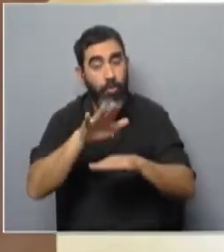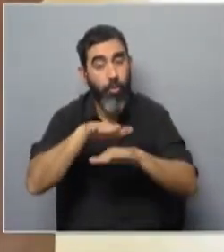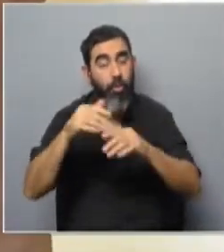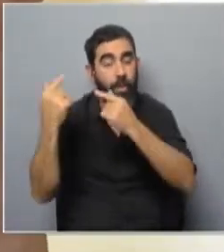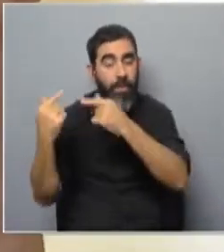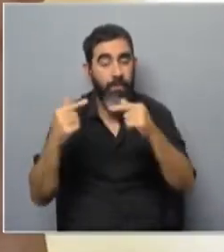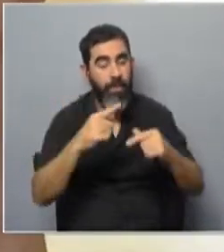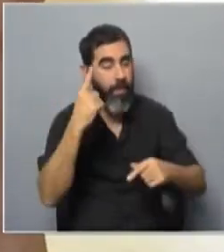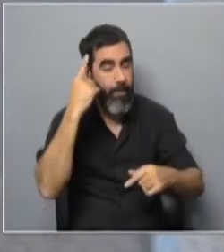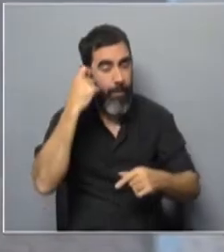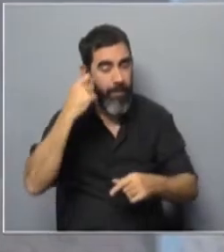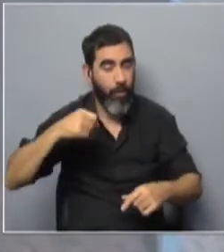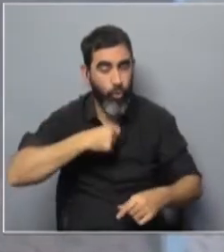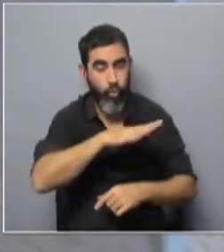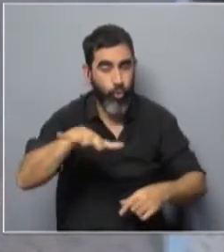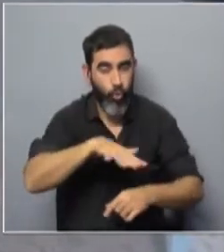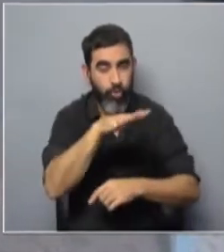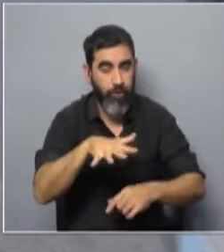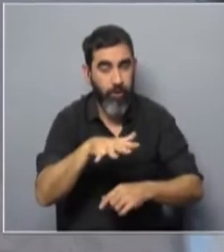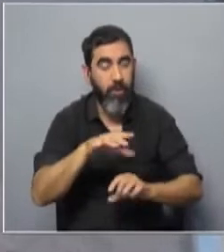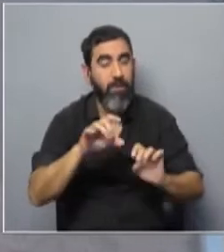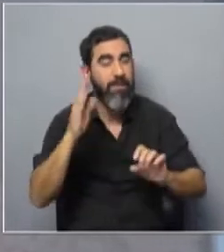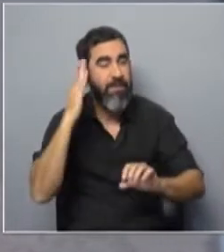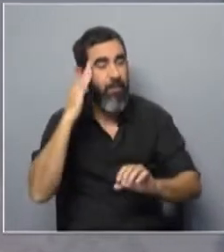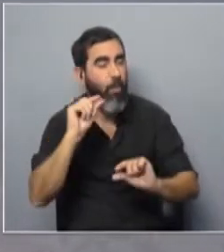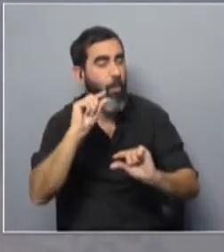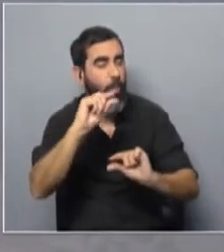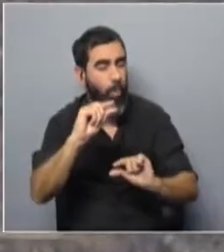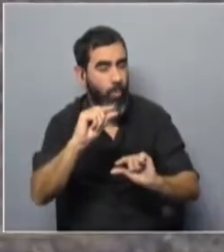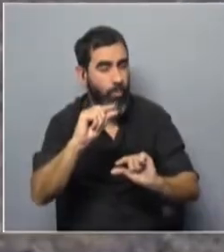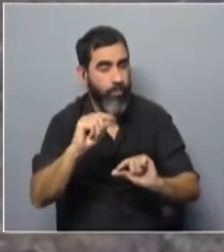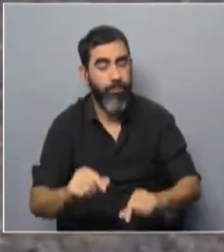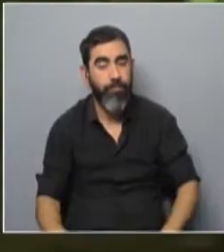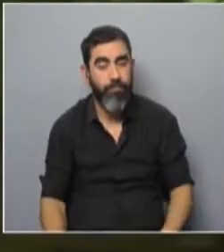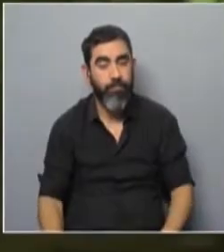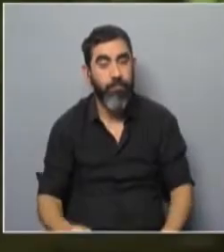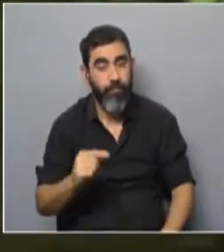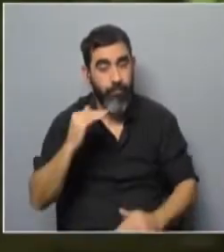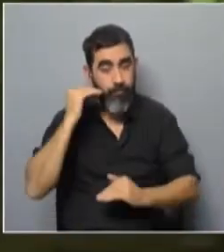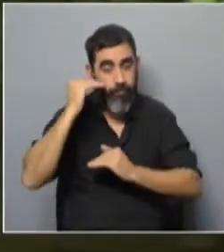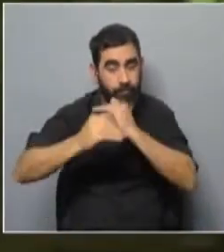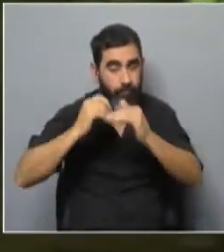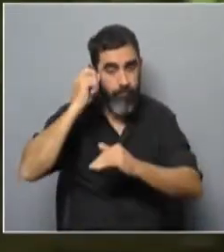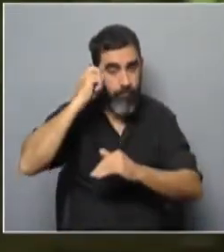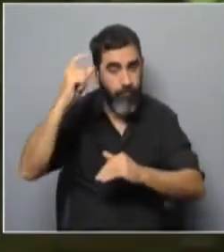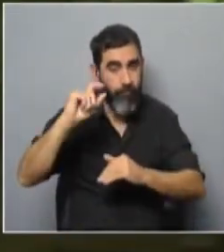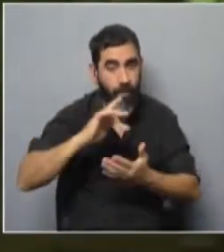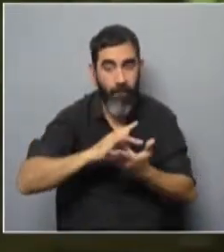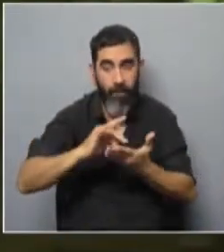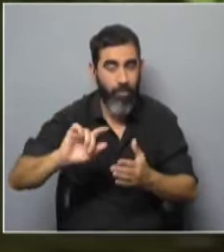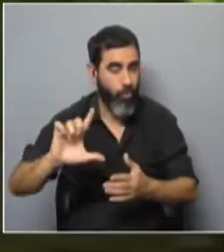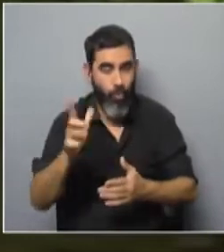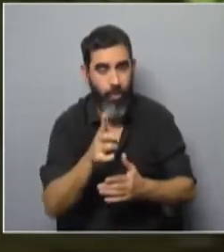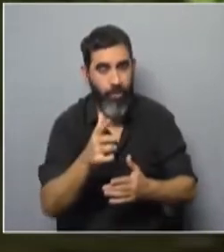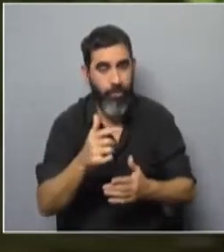tipo de experiencia social, de la que sabemos muy poco. Entonces, en el desarrollo cognitivo no hay vacío, es decir, uno no puede